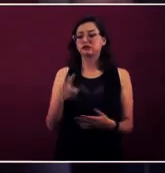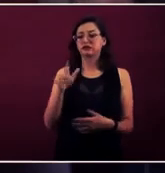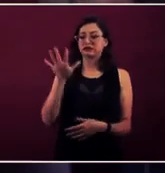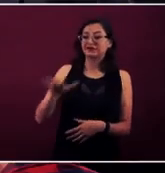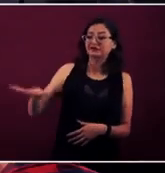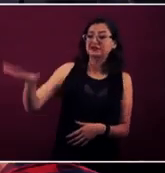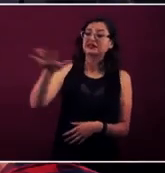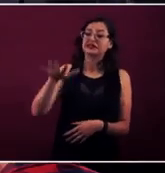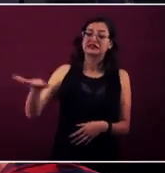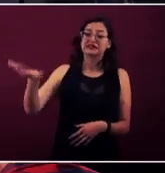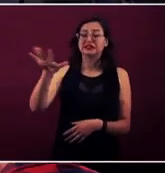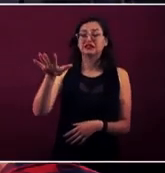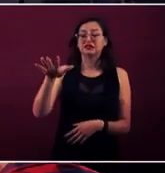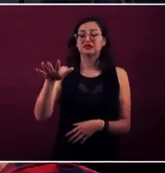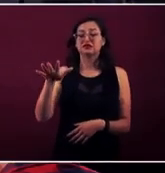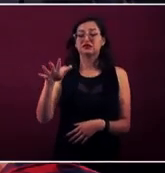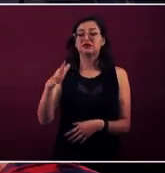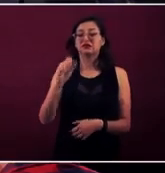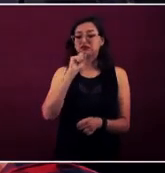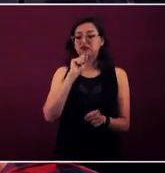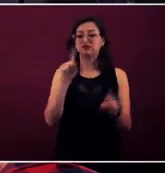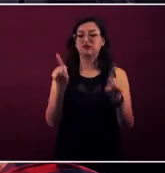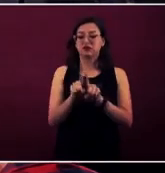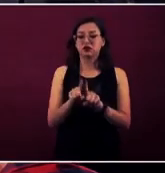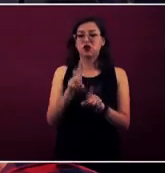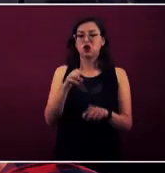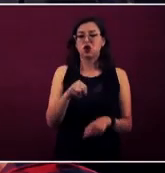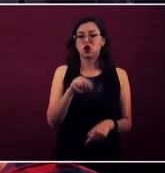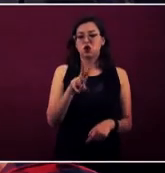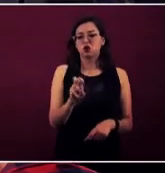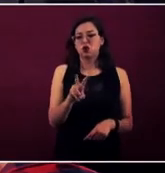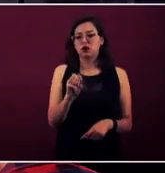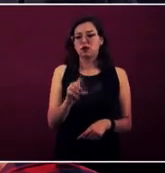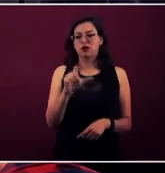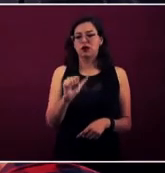ahí, incluyendo también Nuevo Laredo.